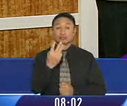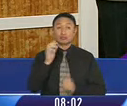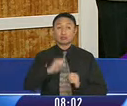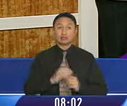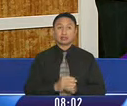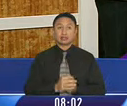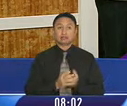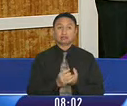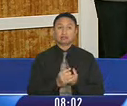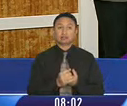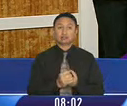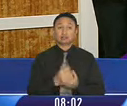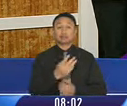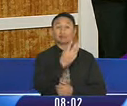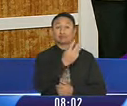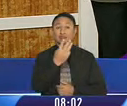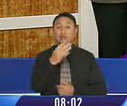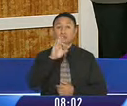de